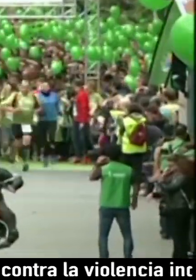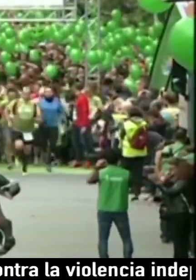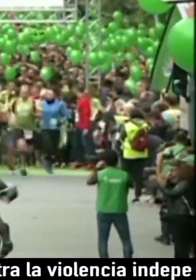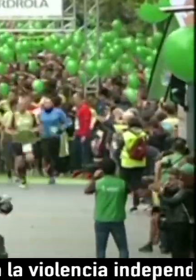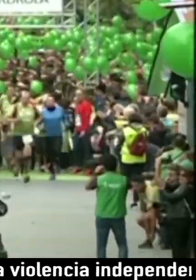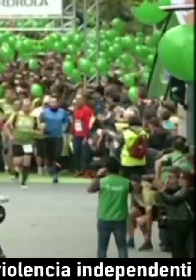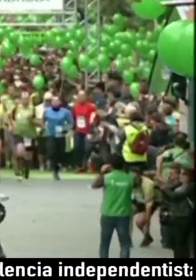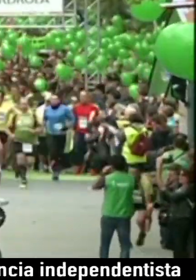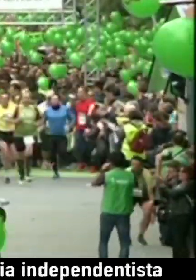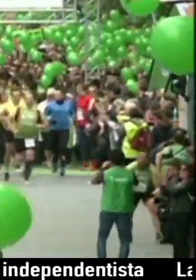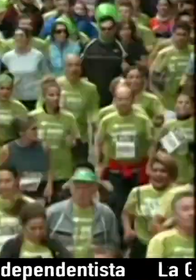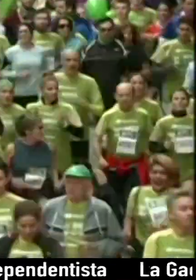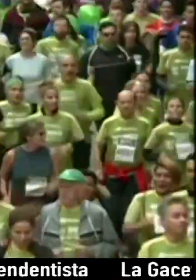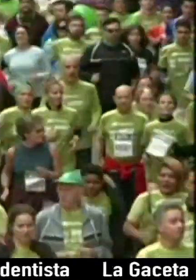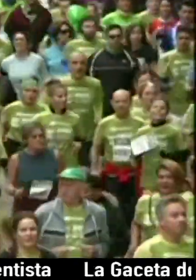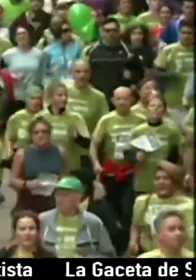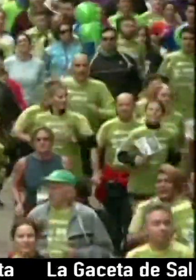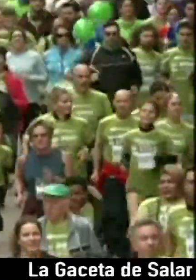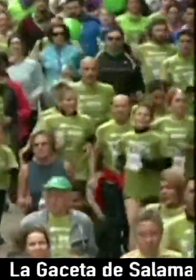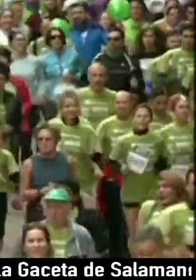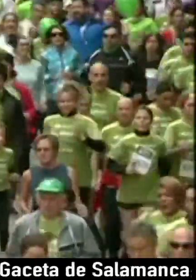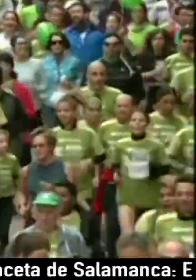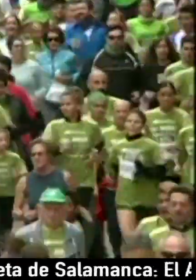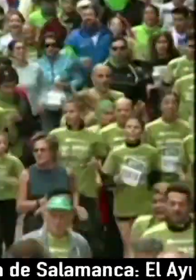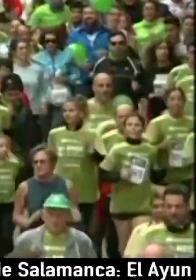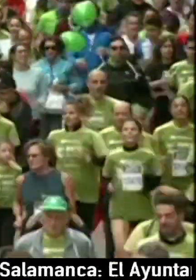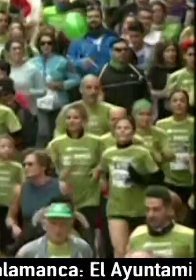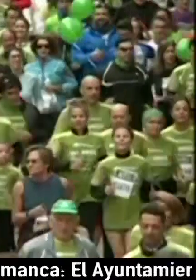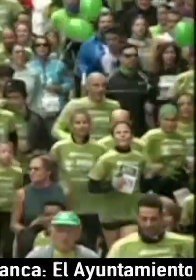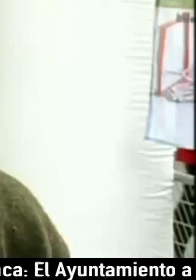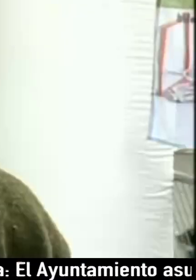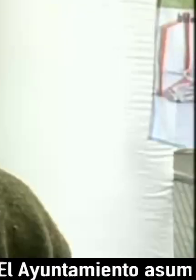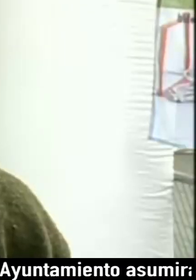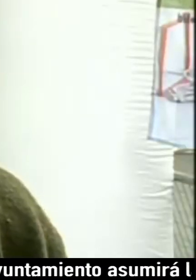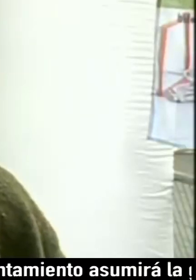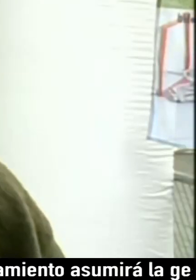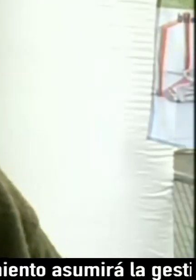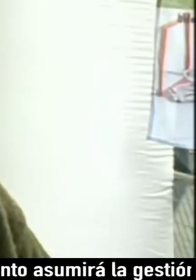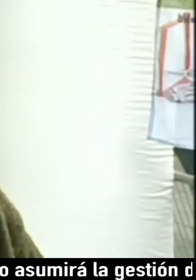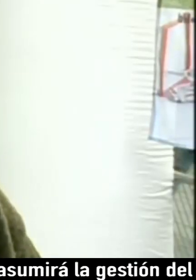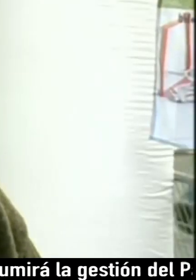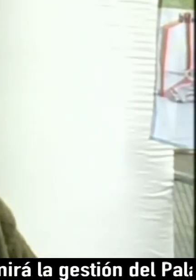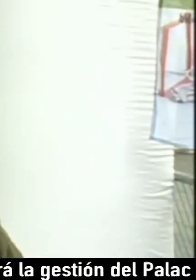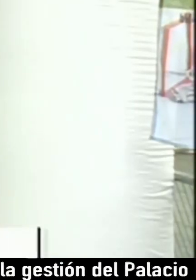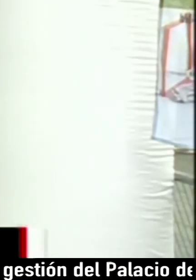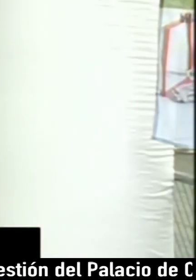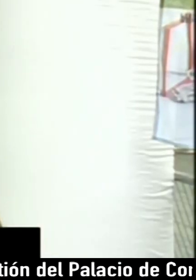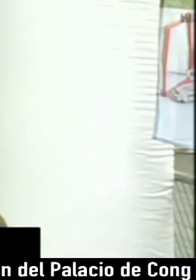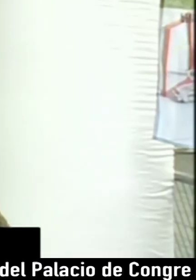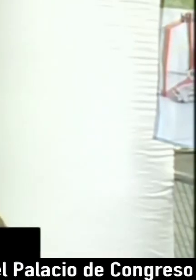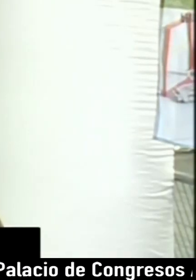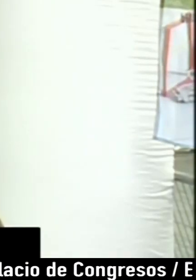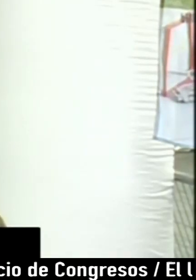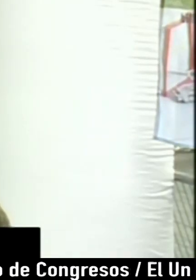Así arranca la marcha contra el cáncer más multitudinaria de España. Siempre rompen nuestros esquemas de previsión. Vamos a ver si llegamos